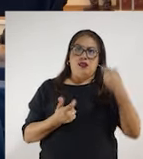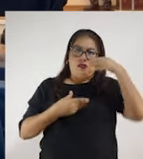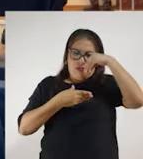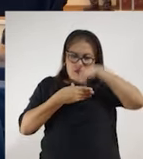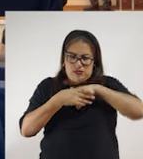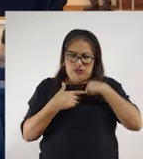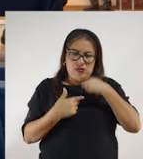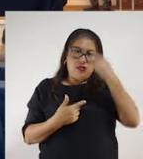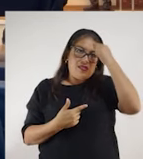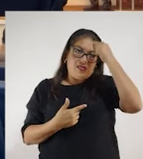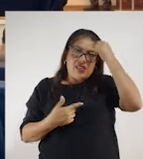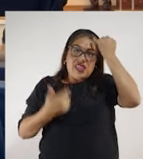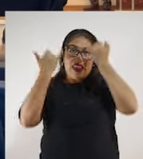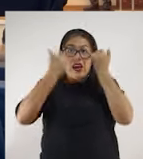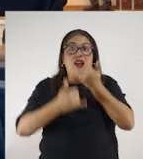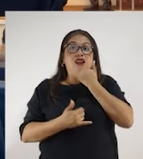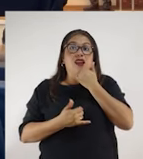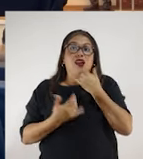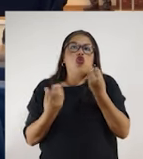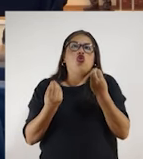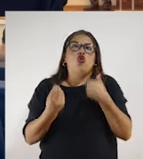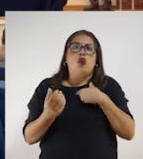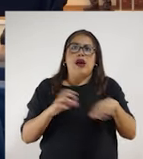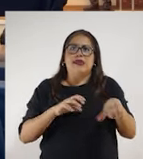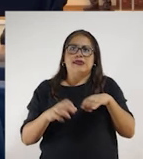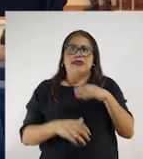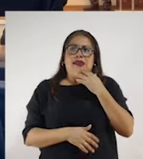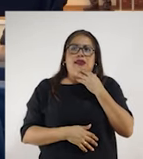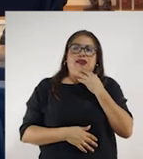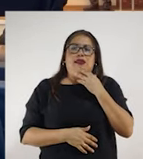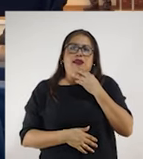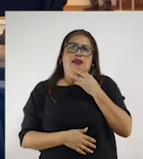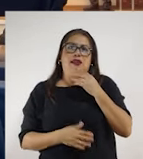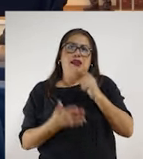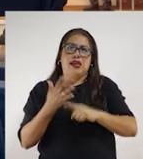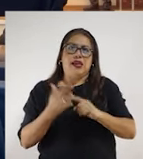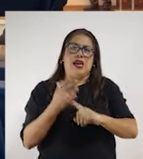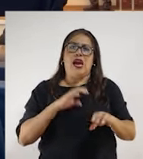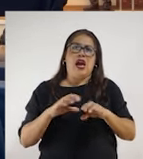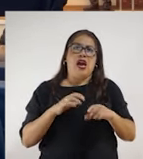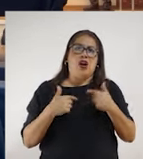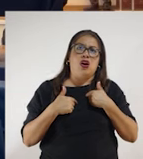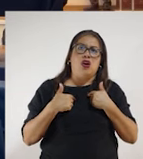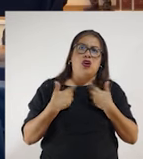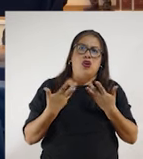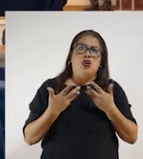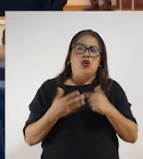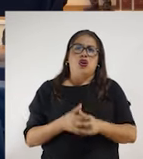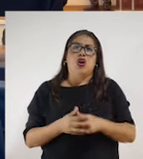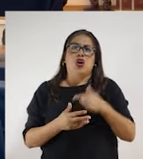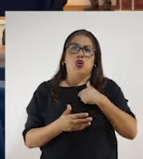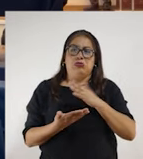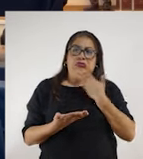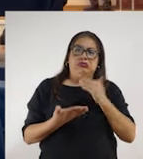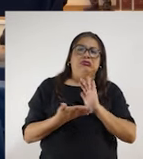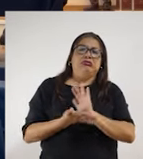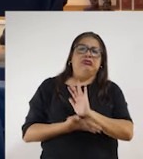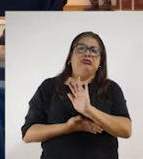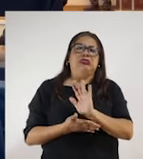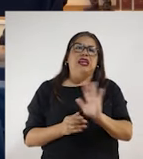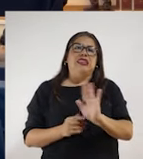activo determinados estigmas y estereotipos, poco voy a poder hacer y más bien voy a contribuir a la exclusión de la